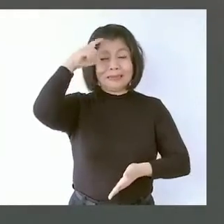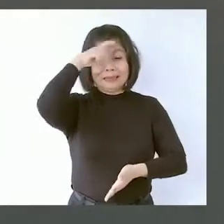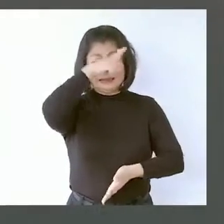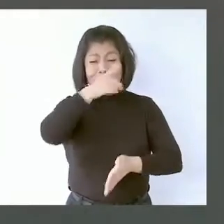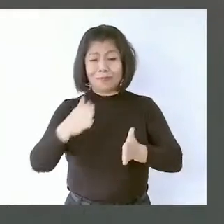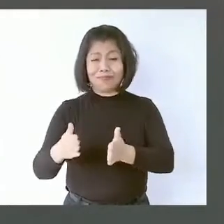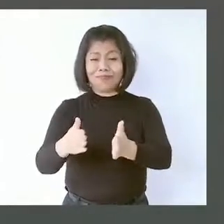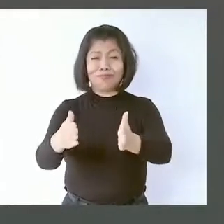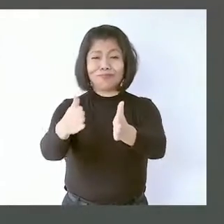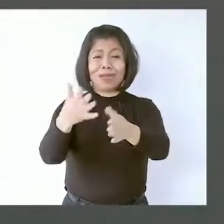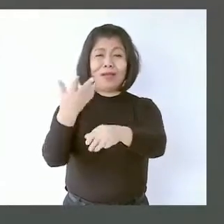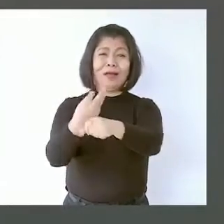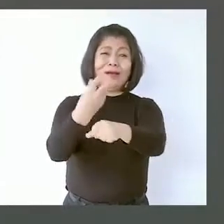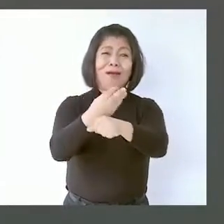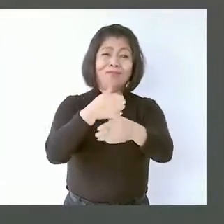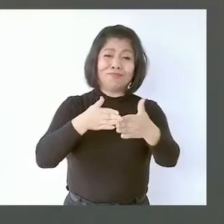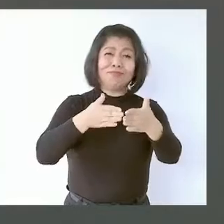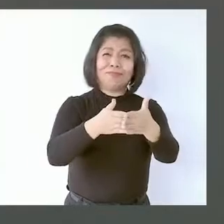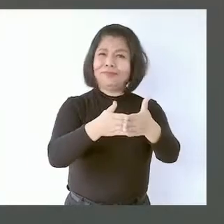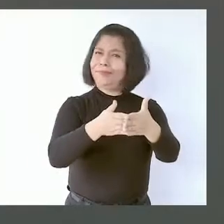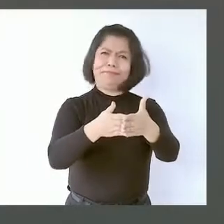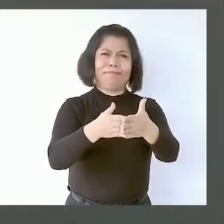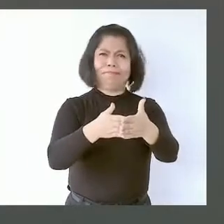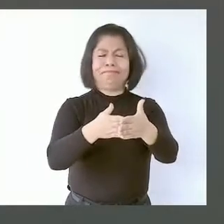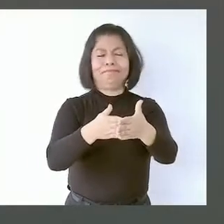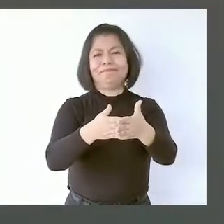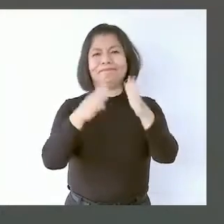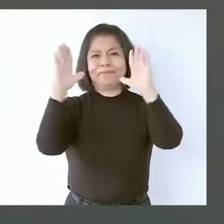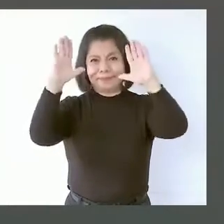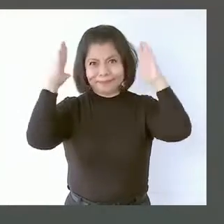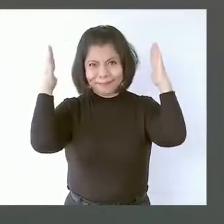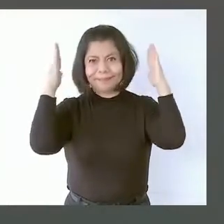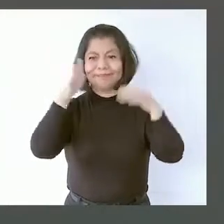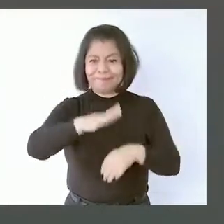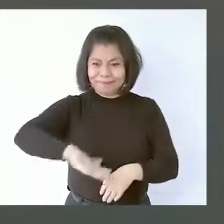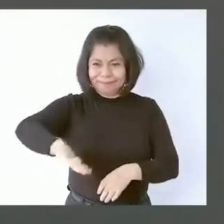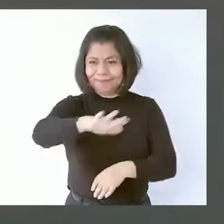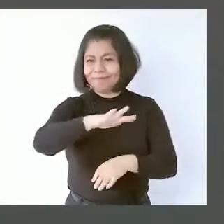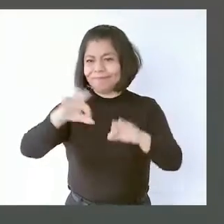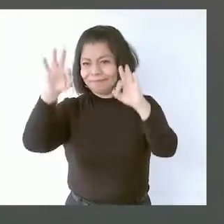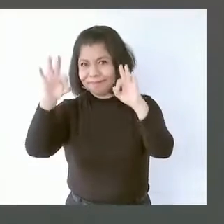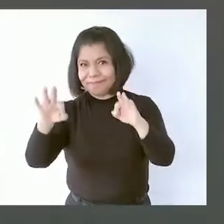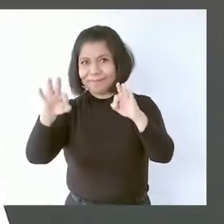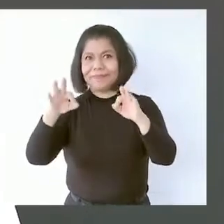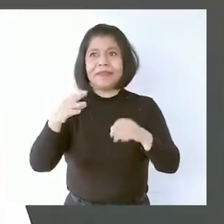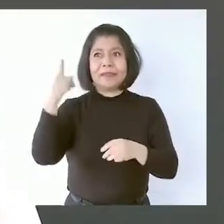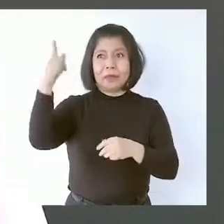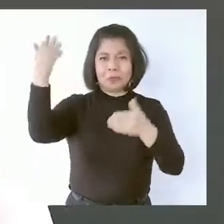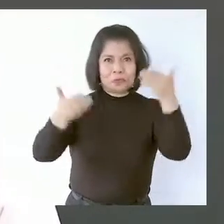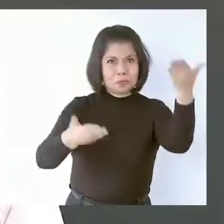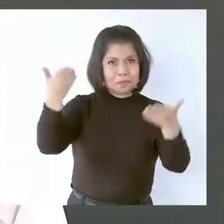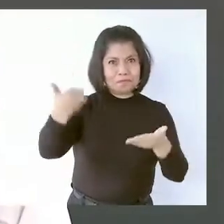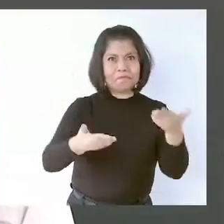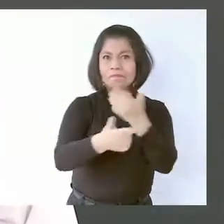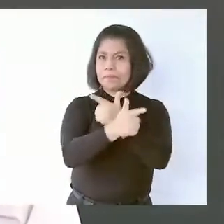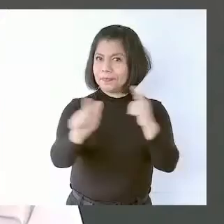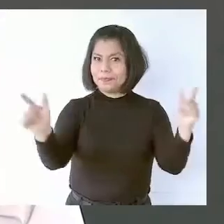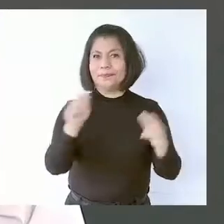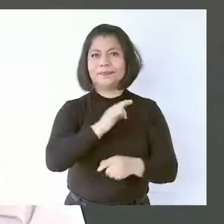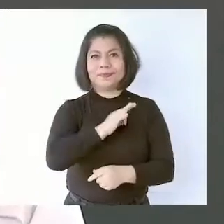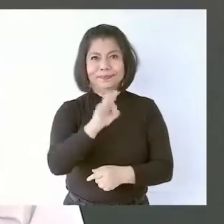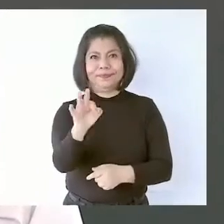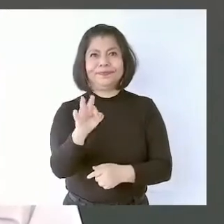Hace poco se resolvió que, para no causar